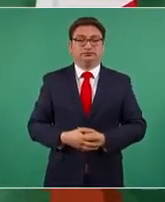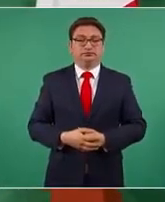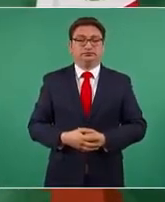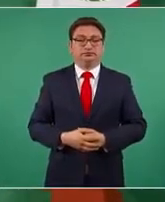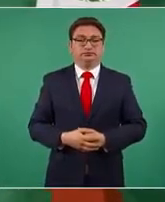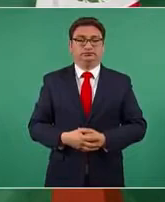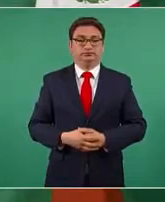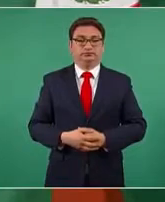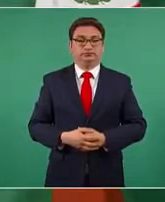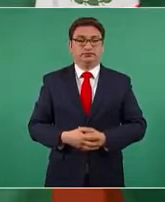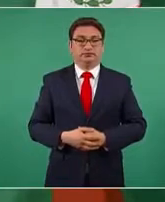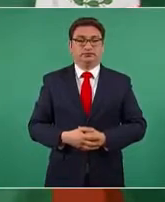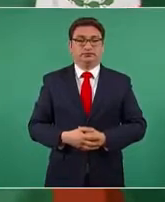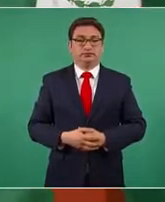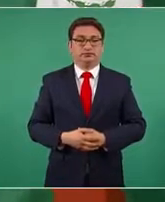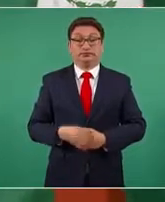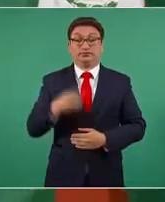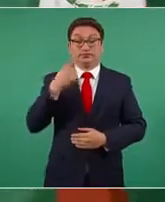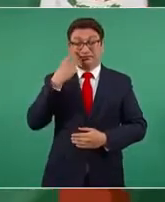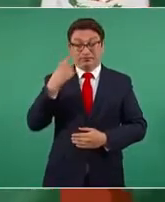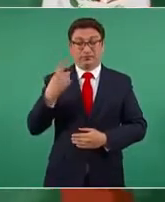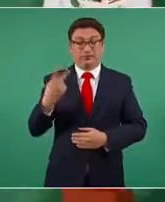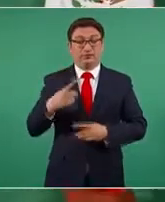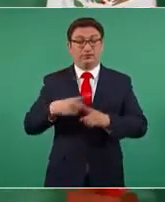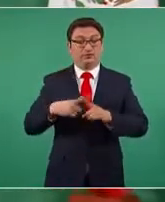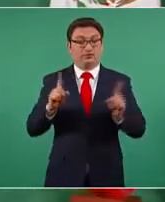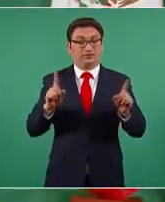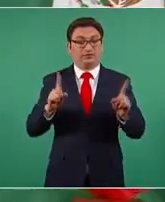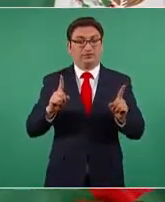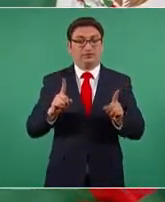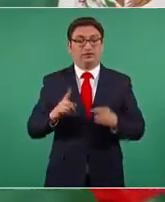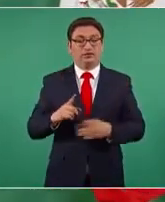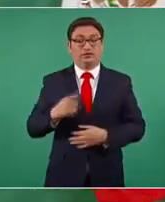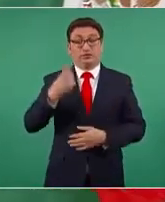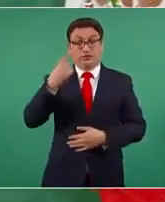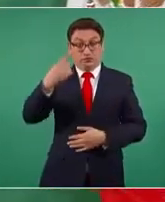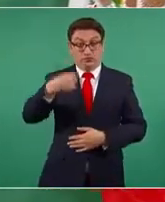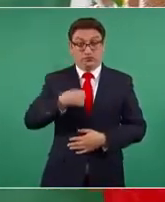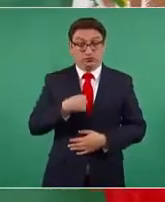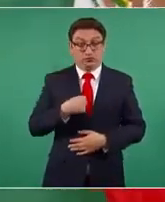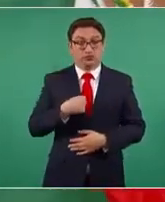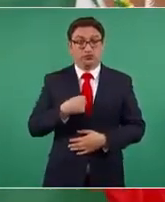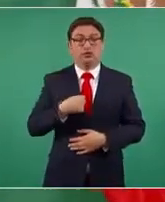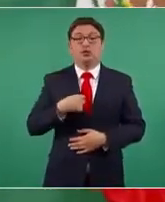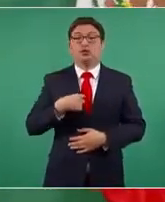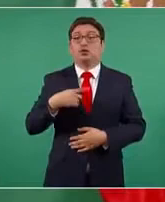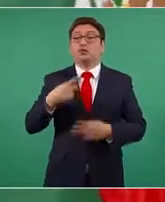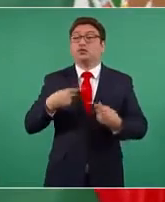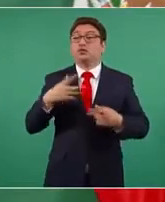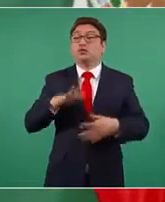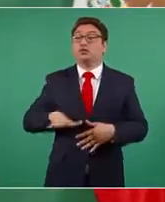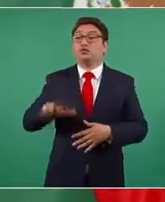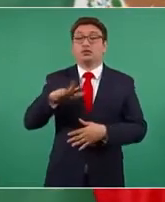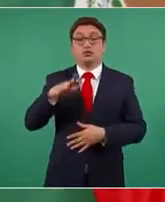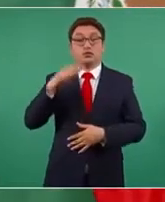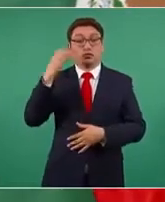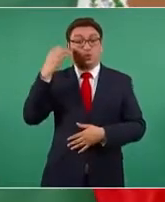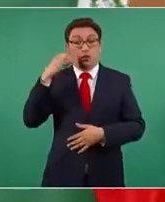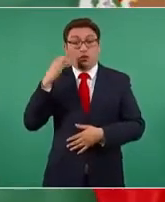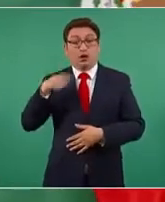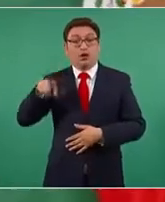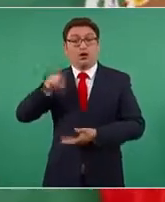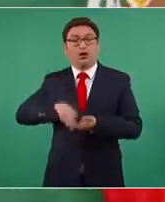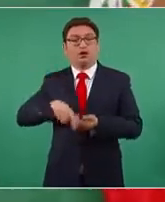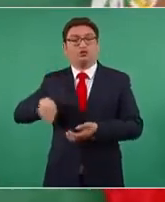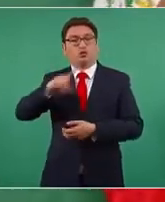Fíjense lo distinto que somos. Para mí, el pueblo de Oaxaca es de los pueblos con más cultura en